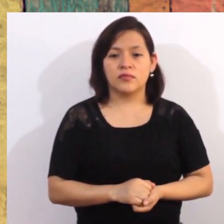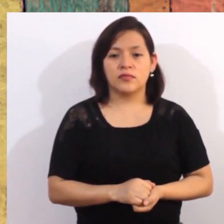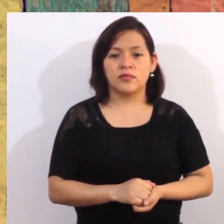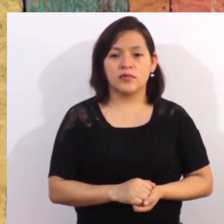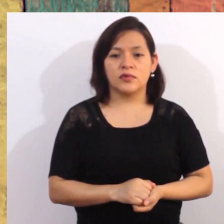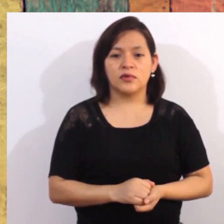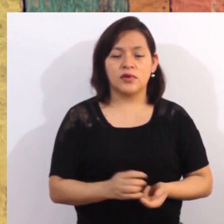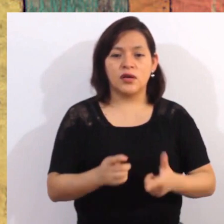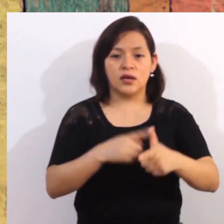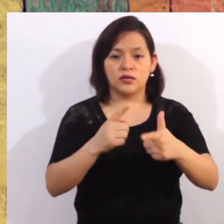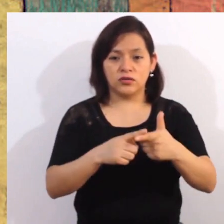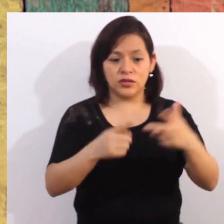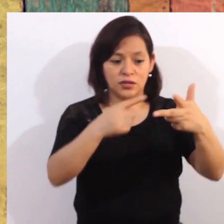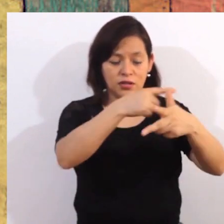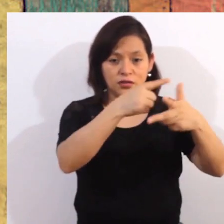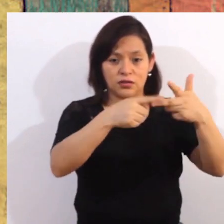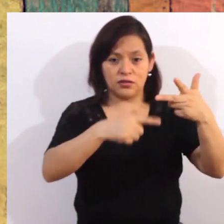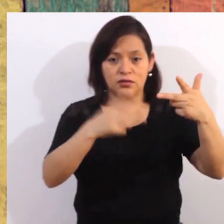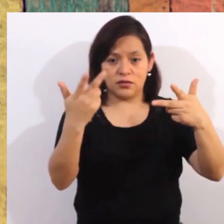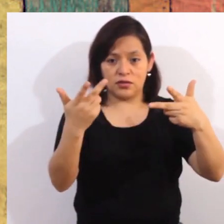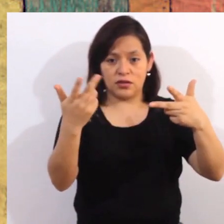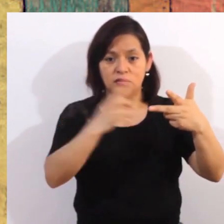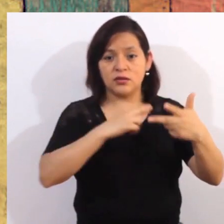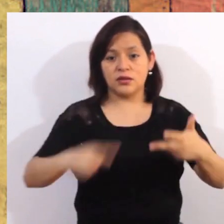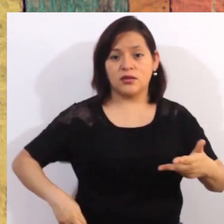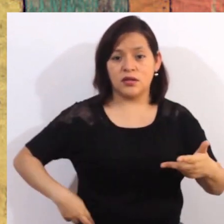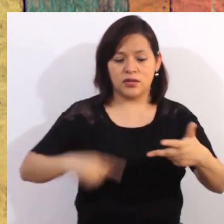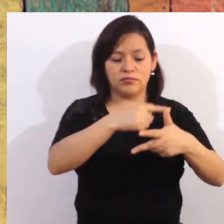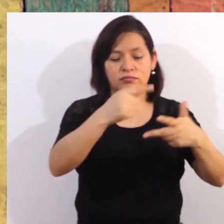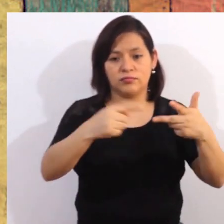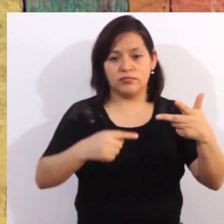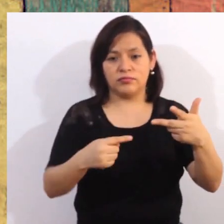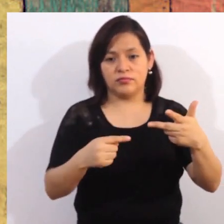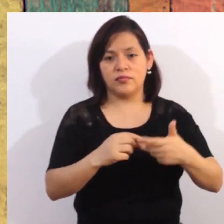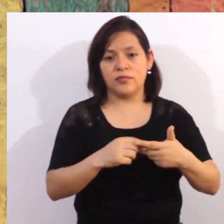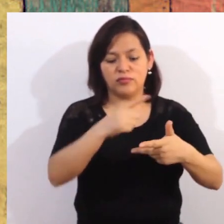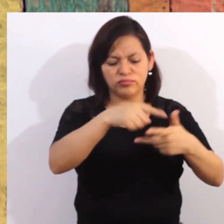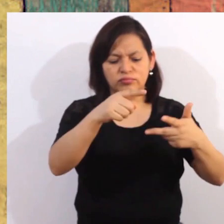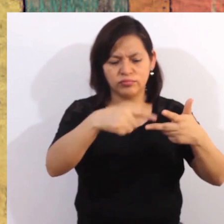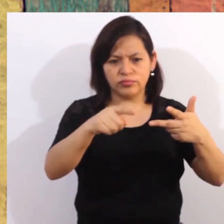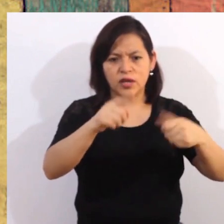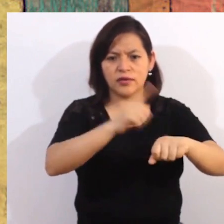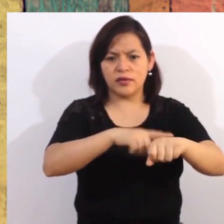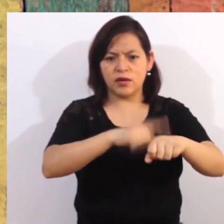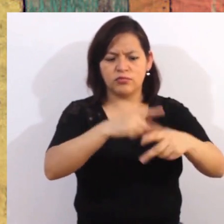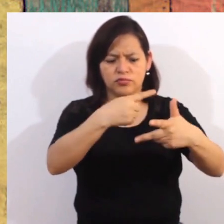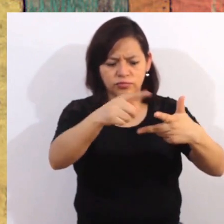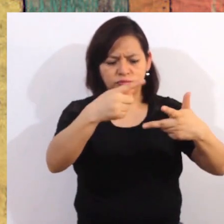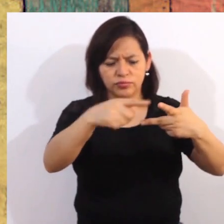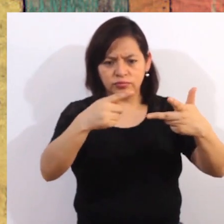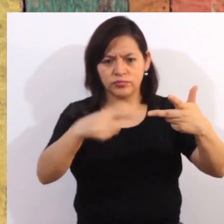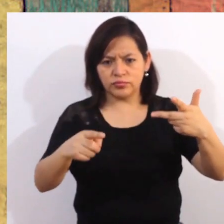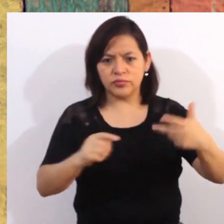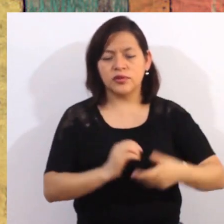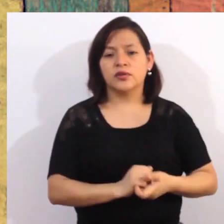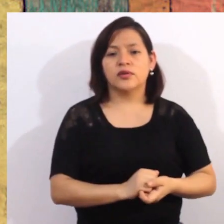cuando he marcado estas fechas de estos reyes, hay que considerar, con tiempo de anticipación,